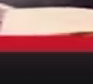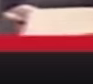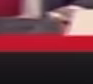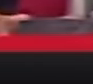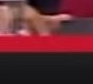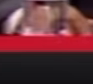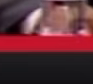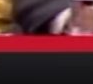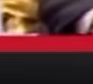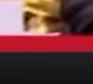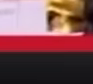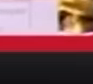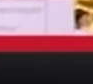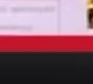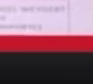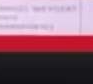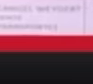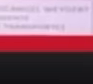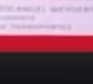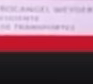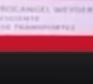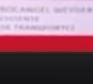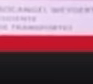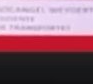Con su venia, señor presidente. Sí,